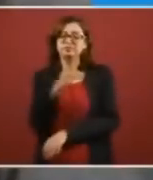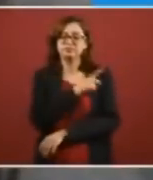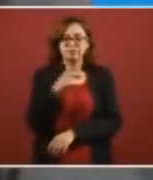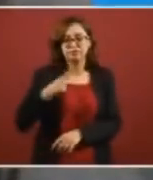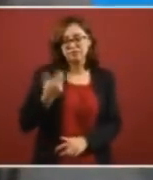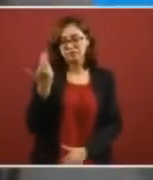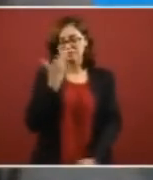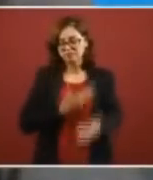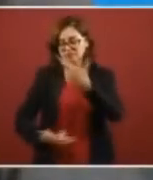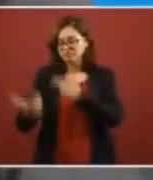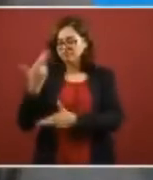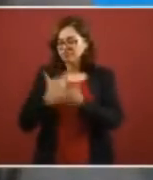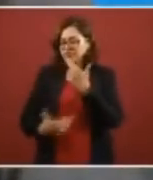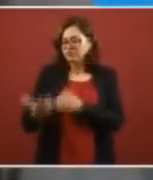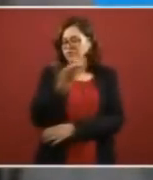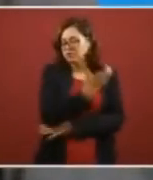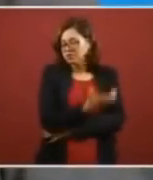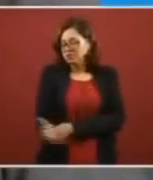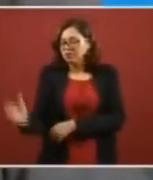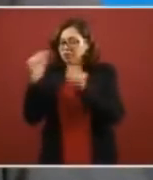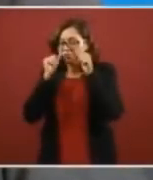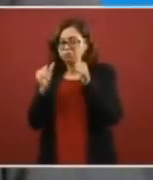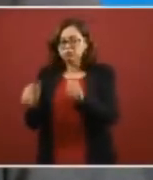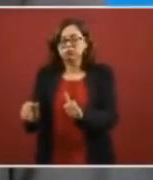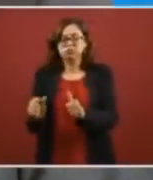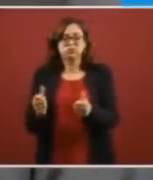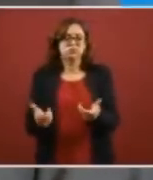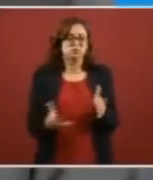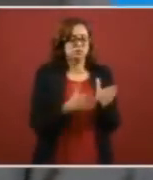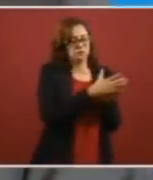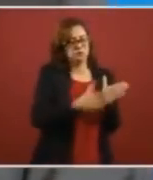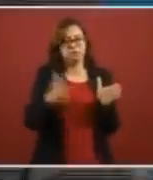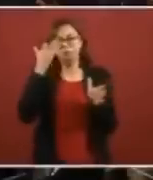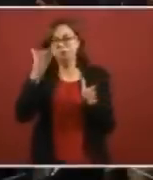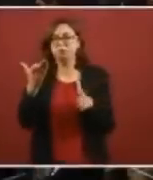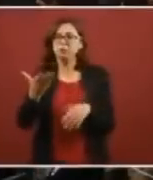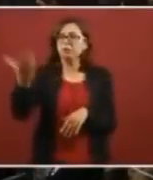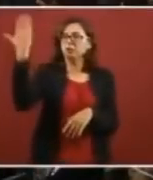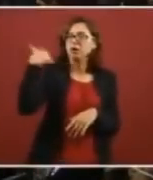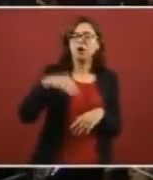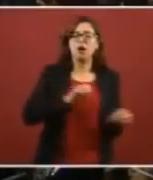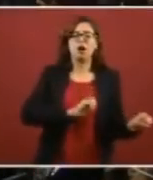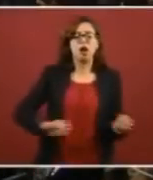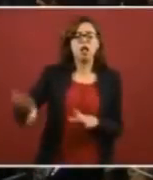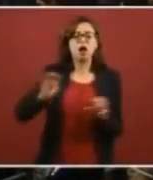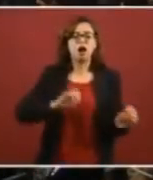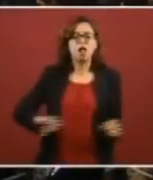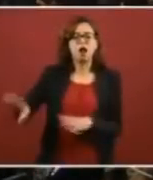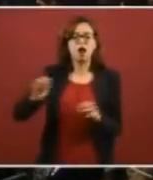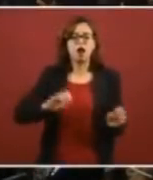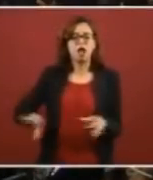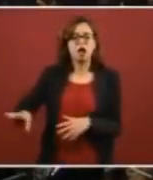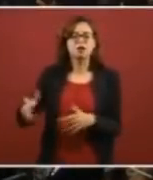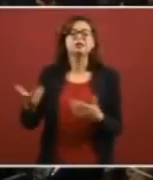campo, que se abandonó. Por eso creció tanto